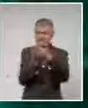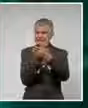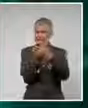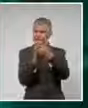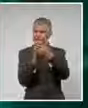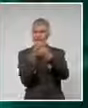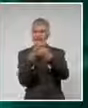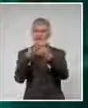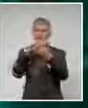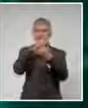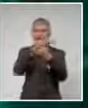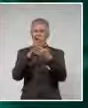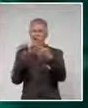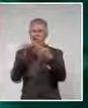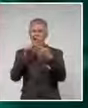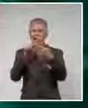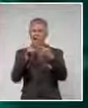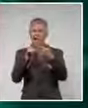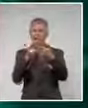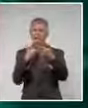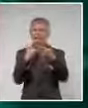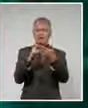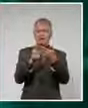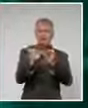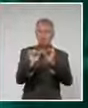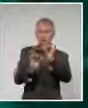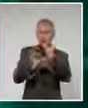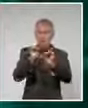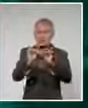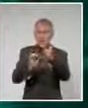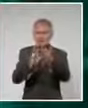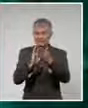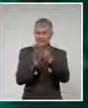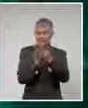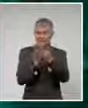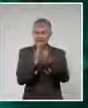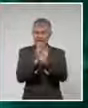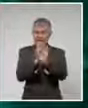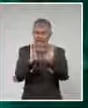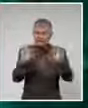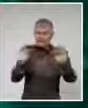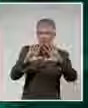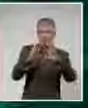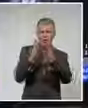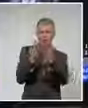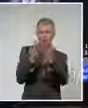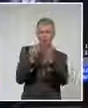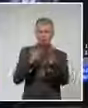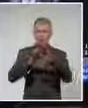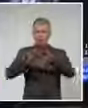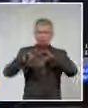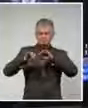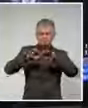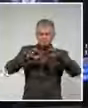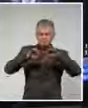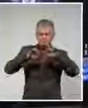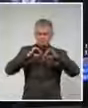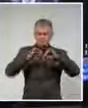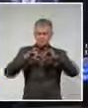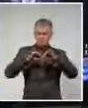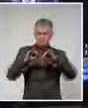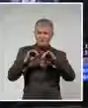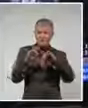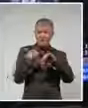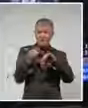irrigación sanguínea de esa lesión. Y en la medida que fuimos eliminando toda la suplencia arterial, fuimos separando la lesión de